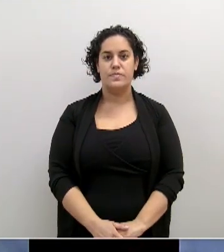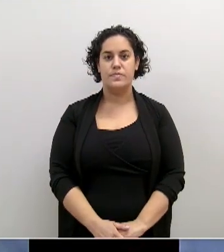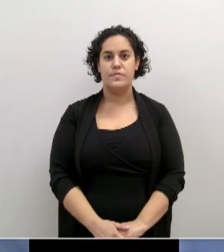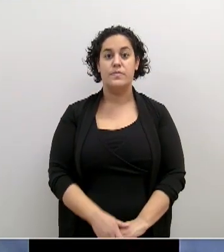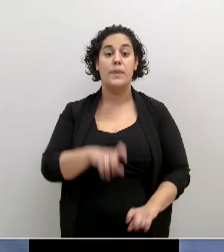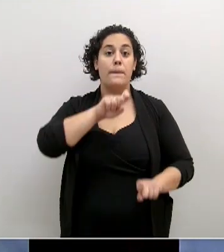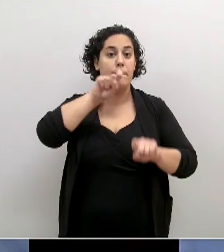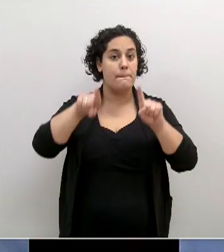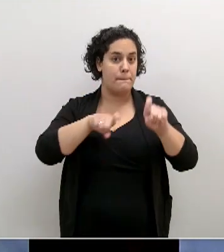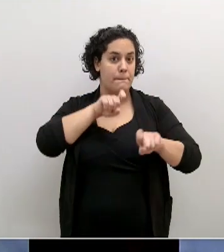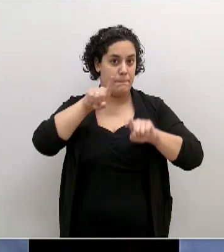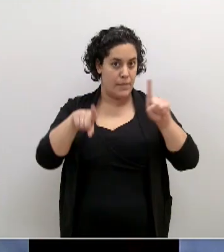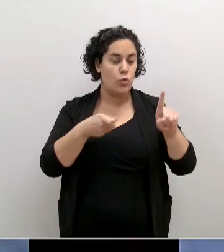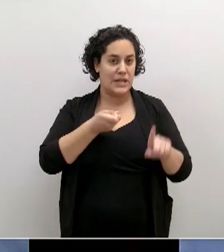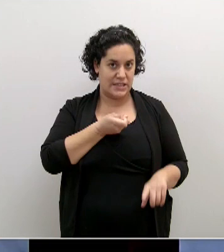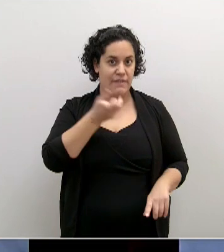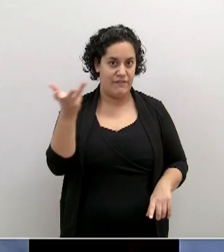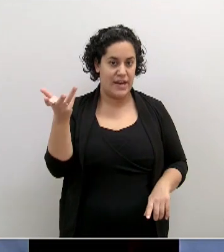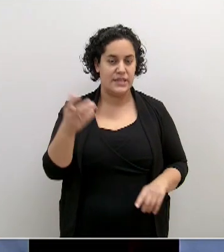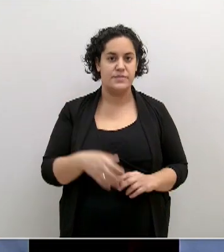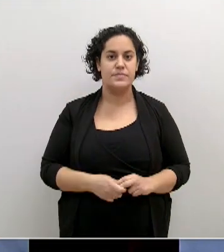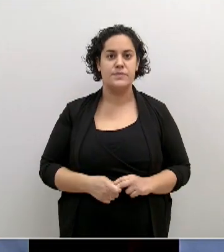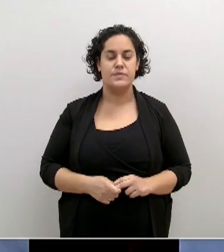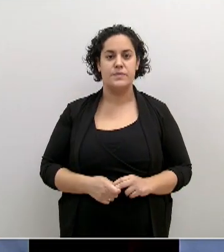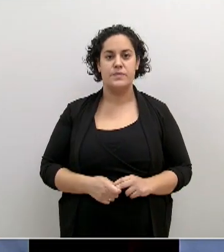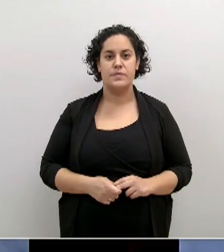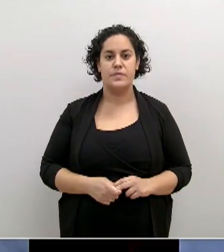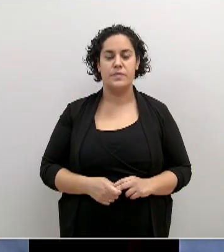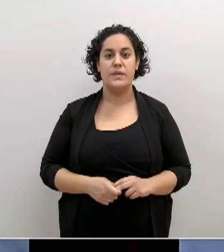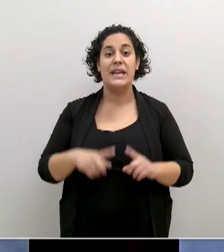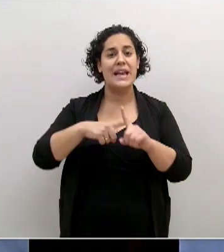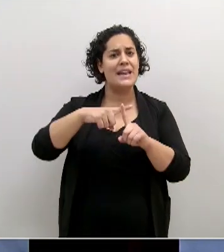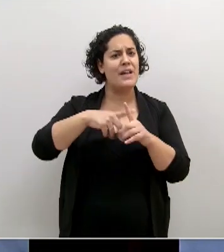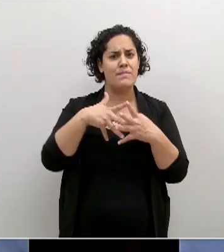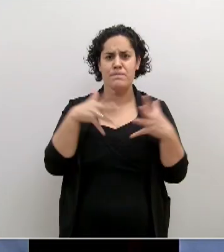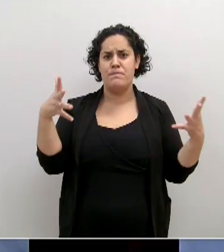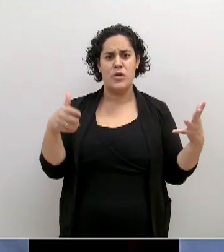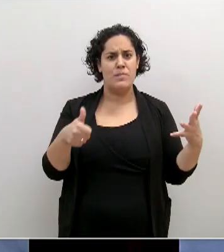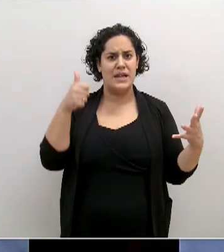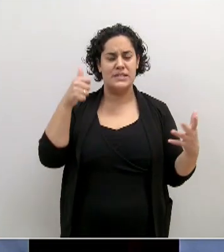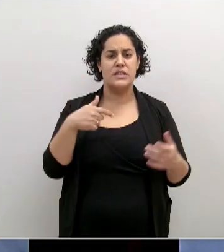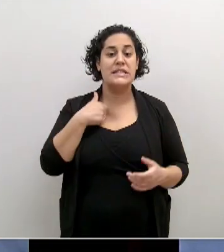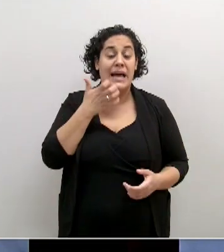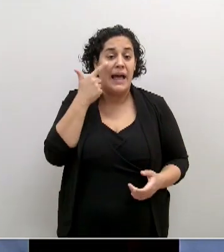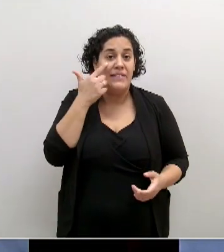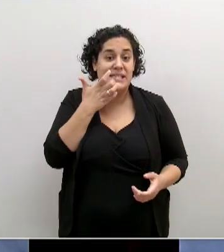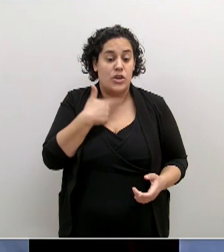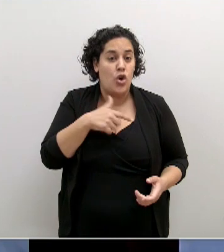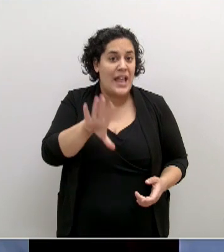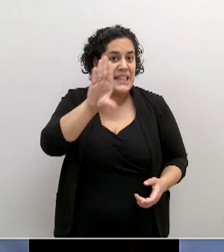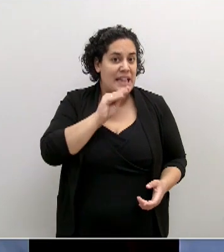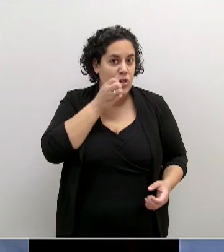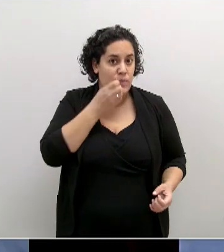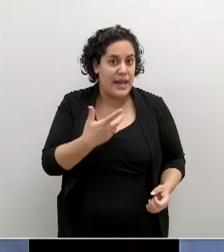Varias preguntas, si puedo. Aquí, empezando en el nivel más amplio o alto, digamos, he entendido bien entonces que